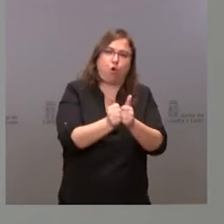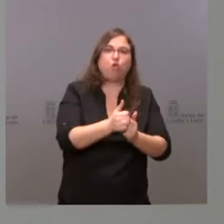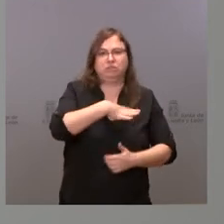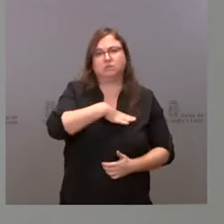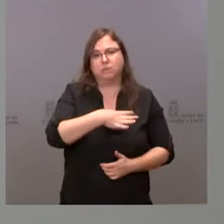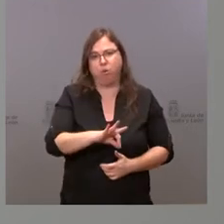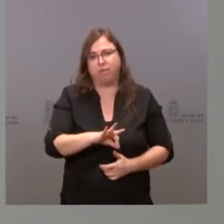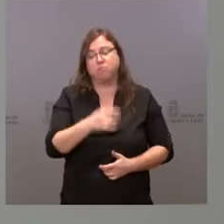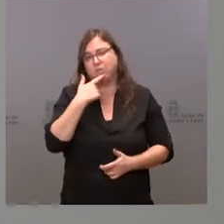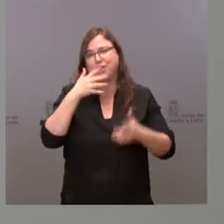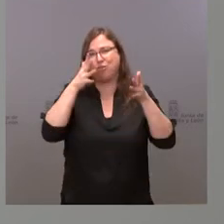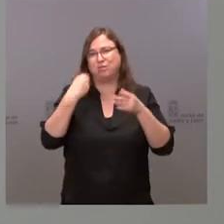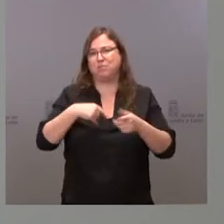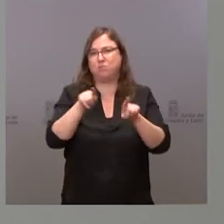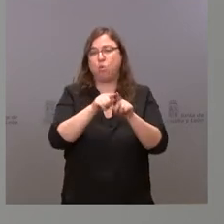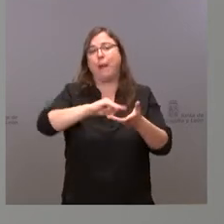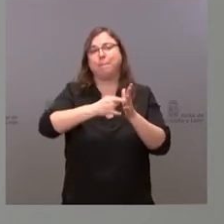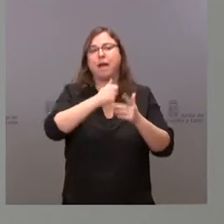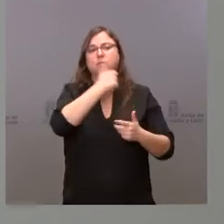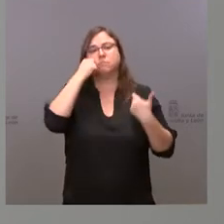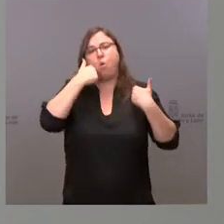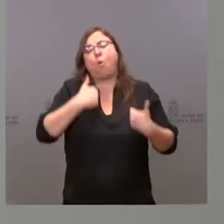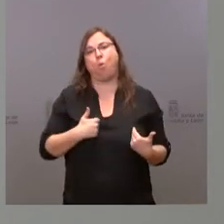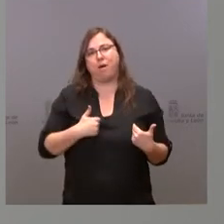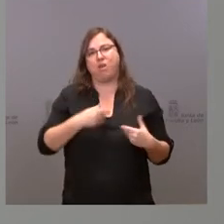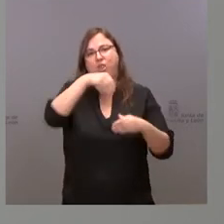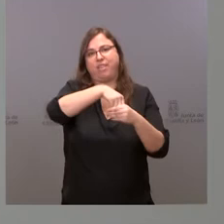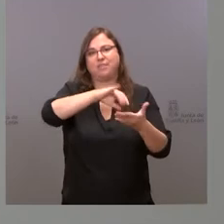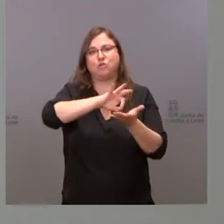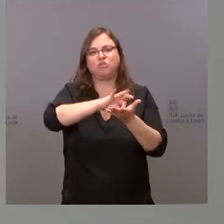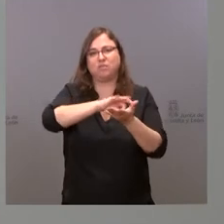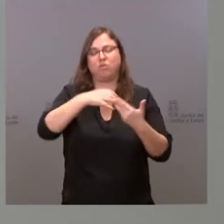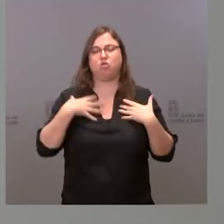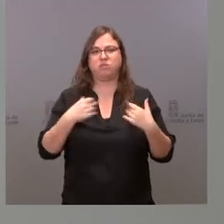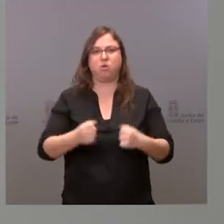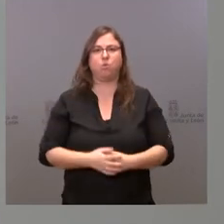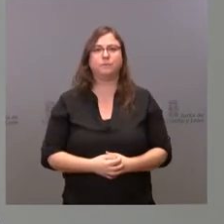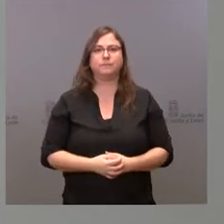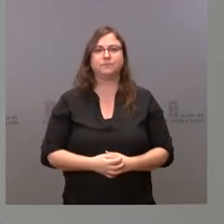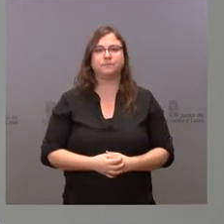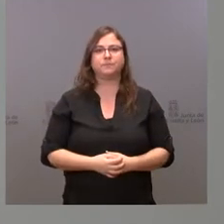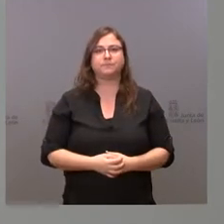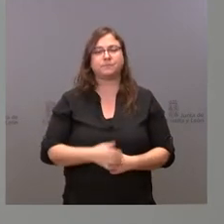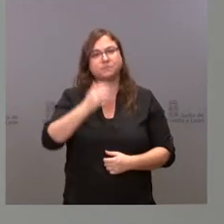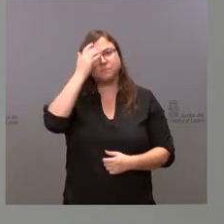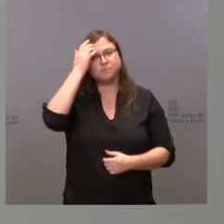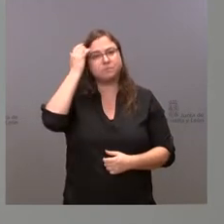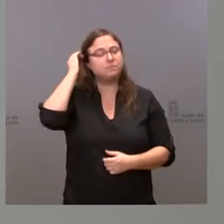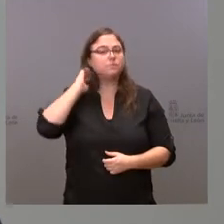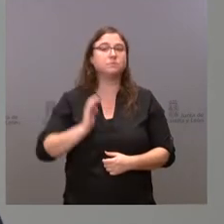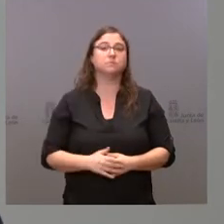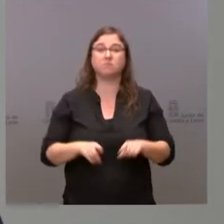las recomendaciones del propio plan de humanización de la del servicio regional de salud está este